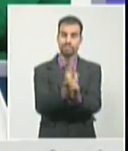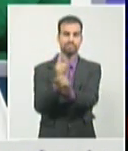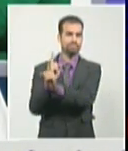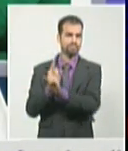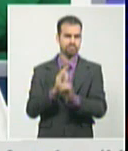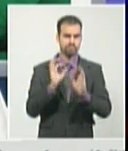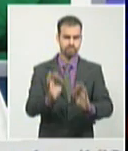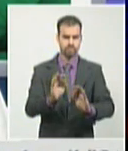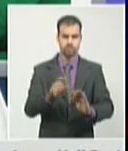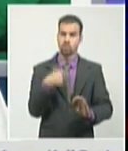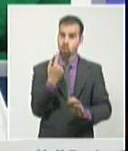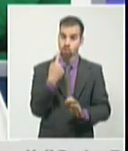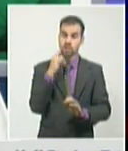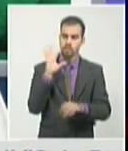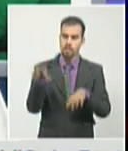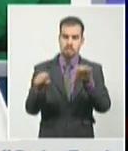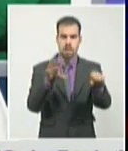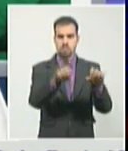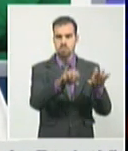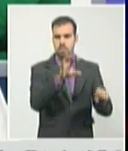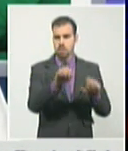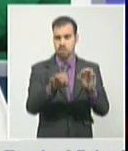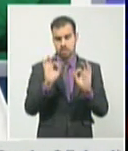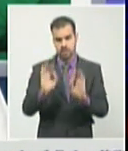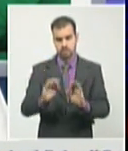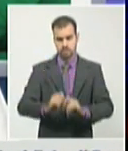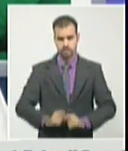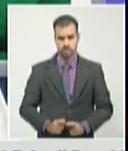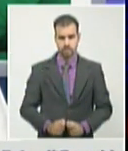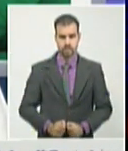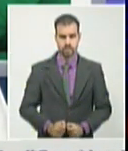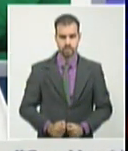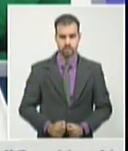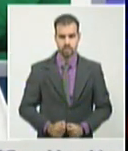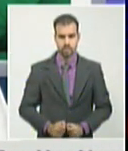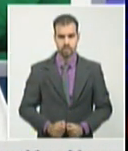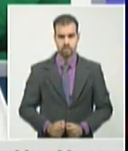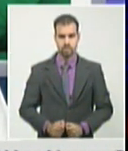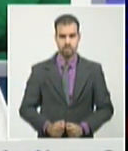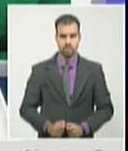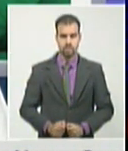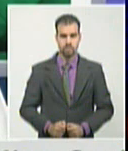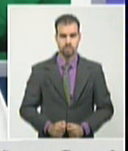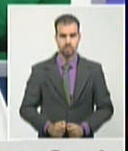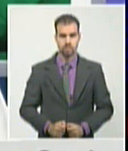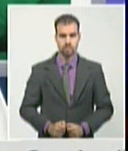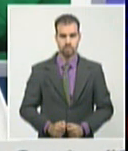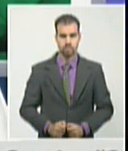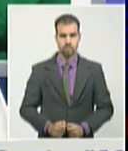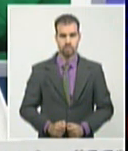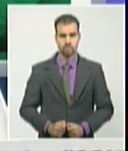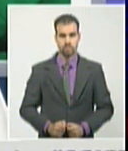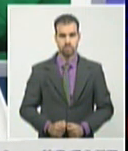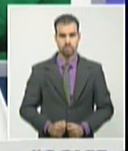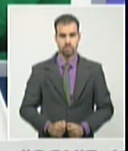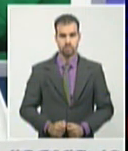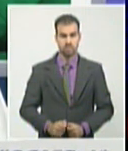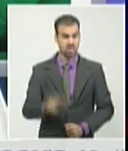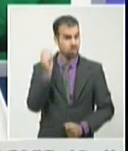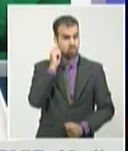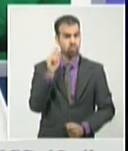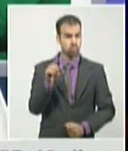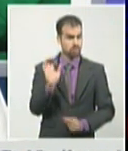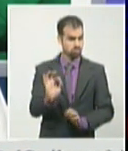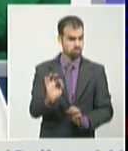la confirmación de casa esta esta paciente tenía un grupo de enfermedades